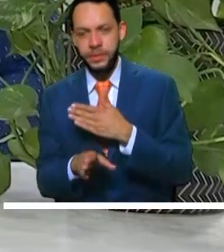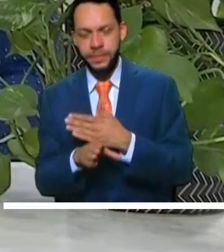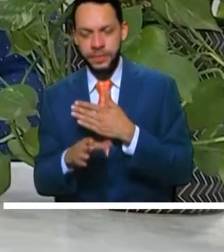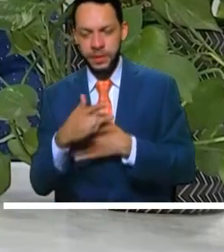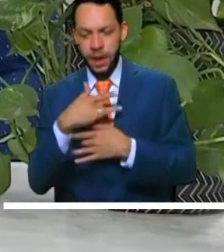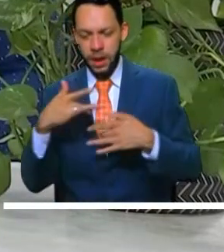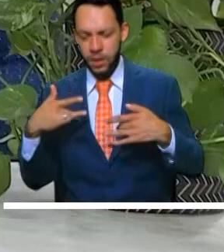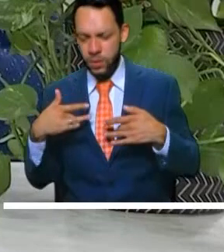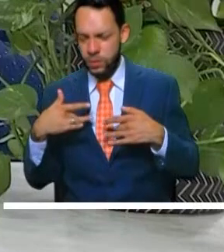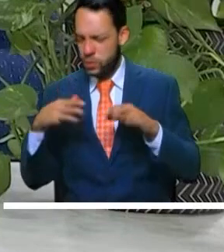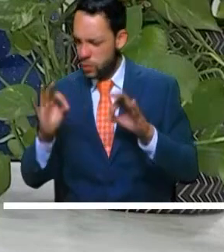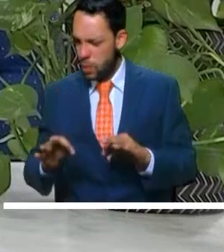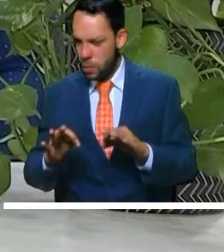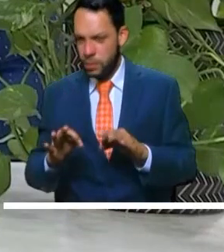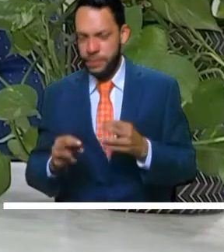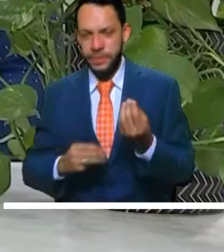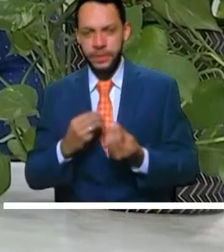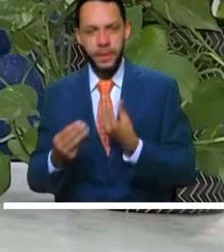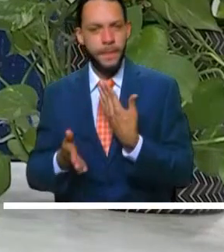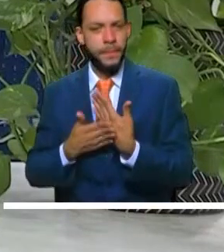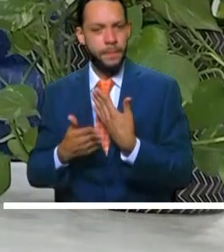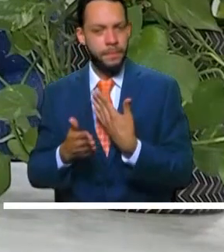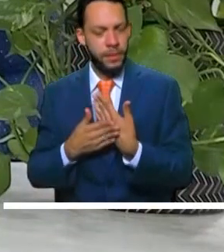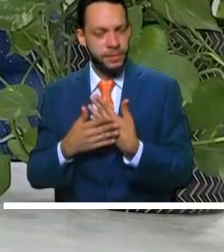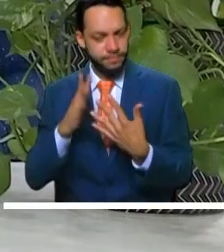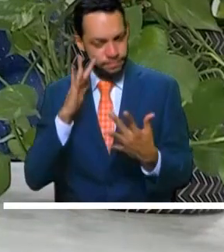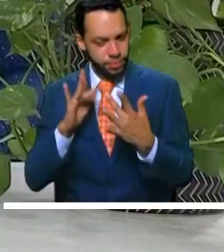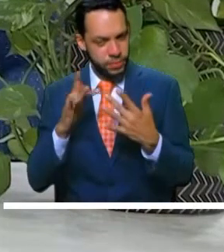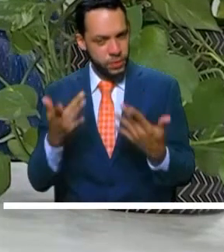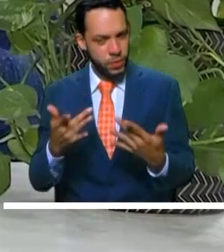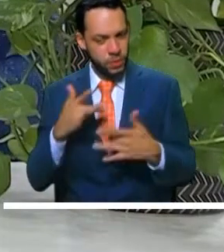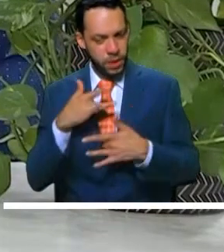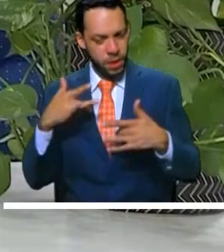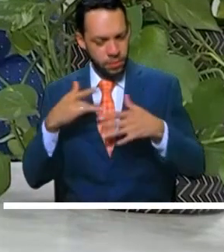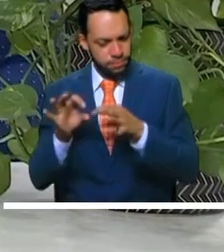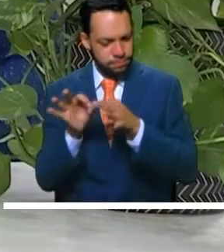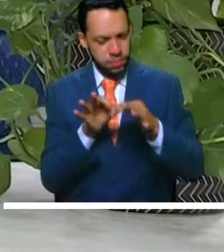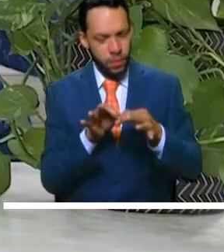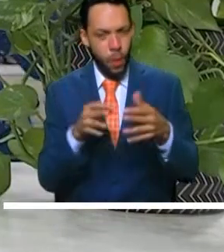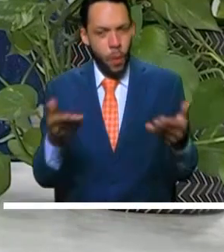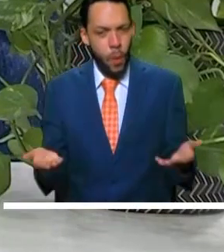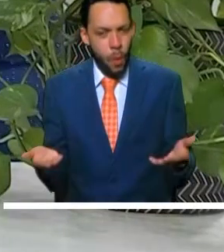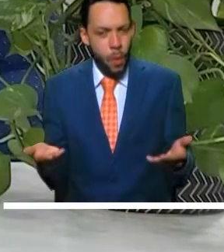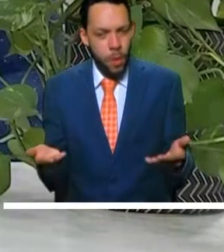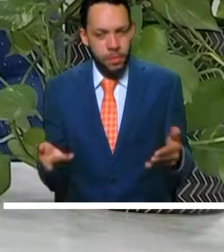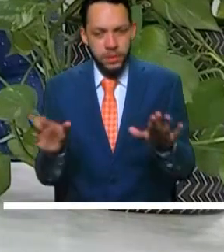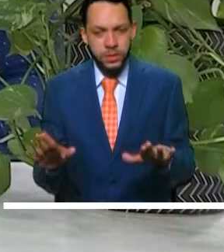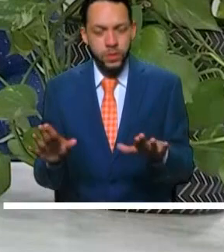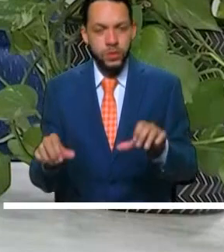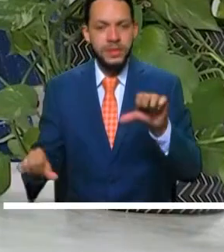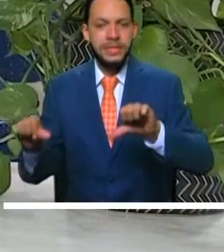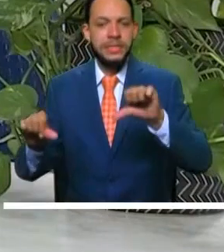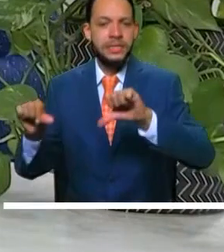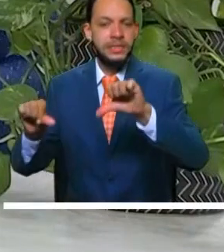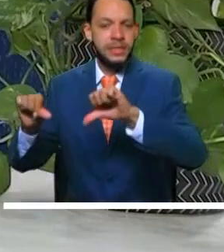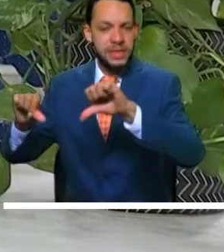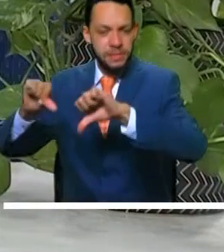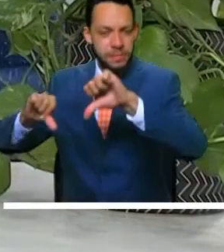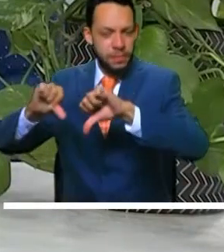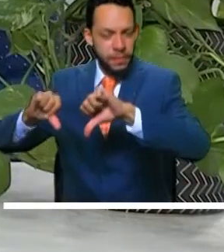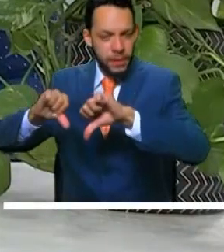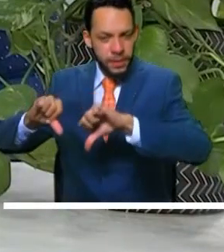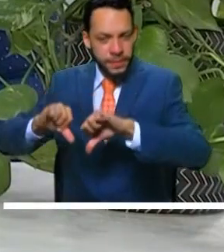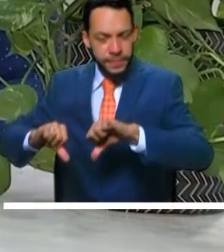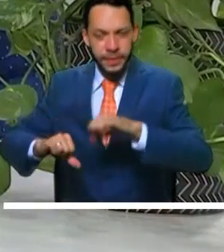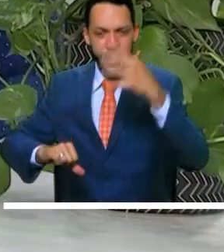que hacemos, tiene que ver con tu salud. ¿Qué determina esto? Toda tu química sanguínea, todos los exámenes,